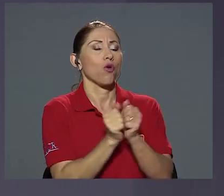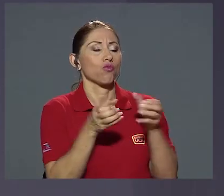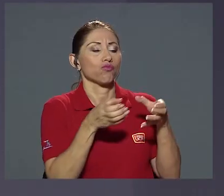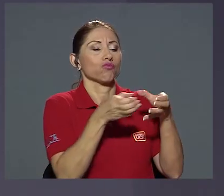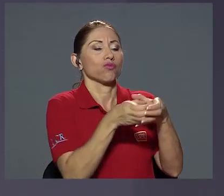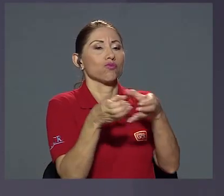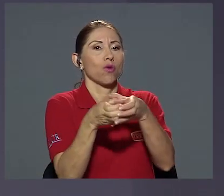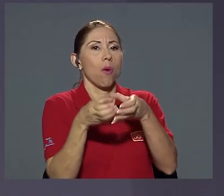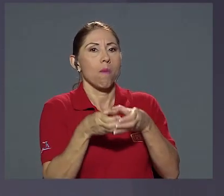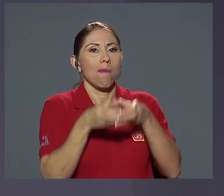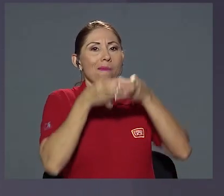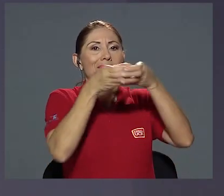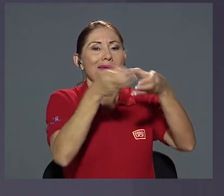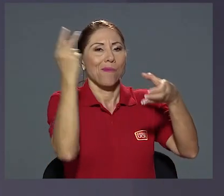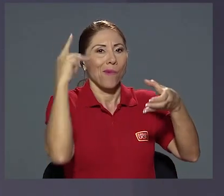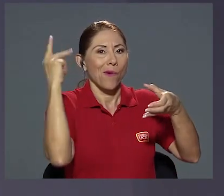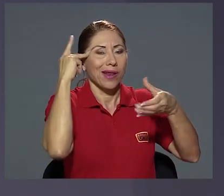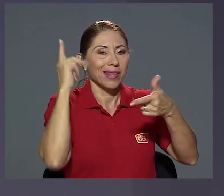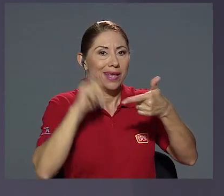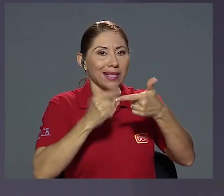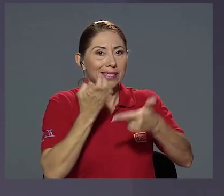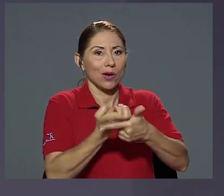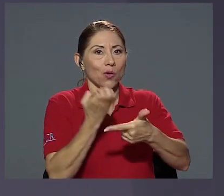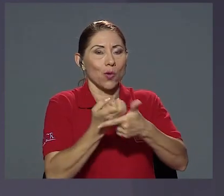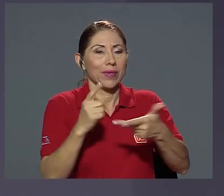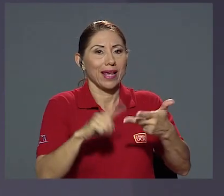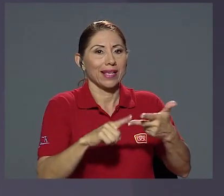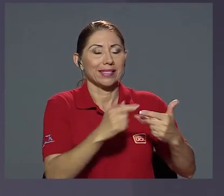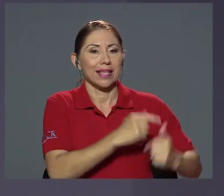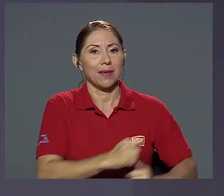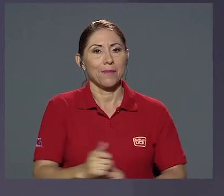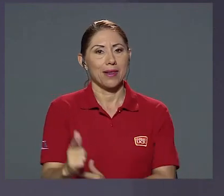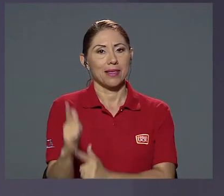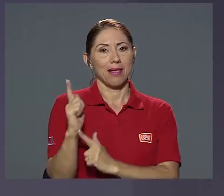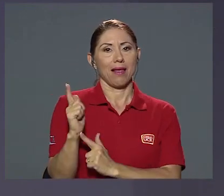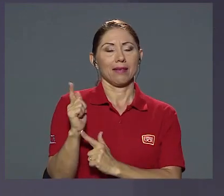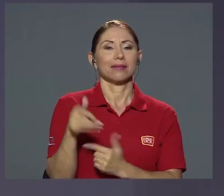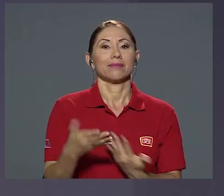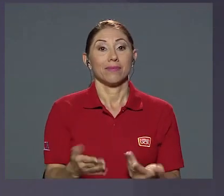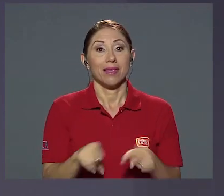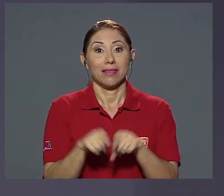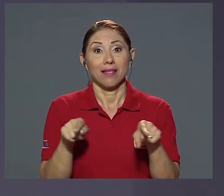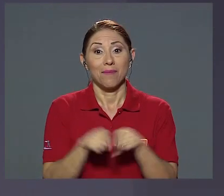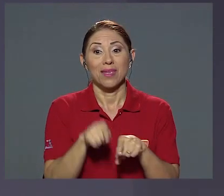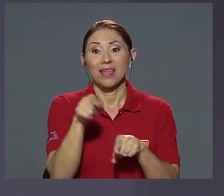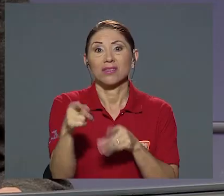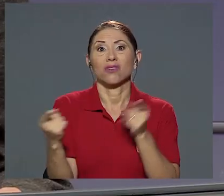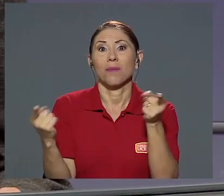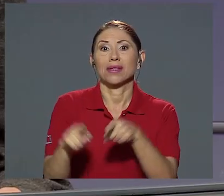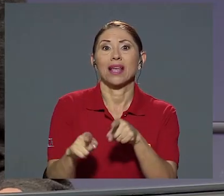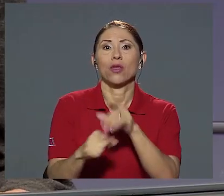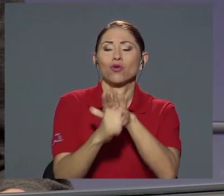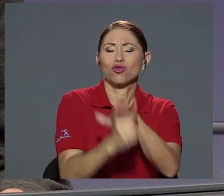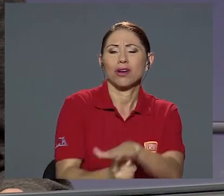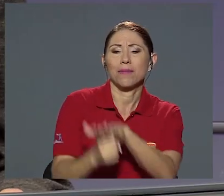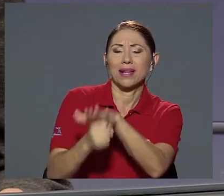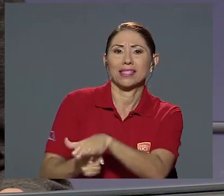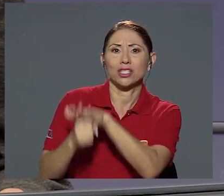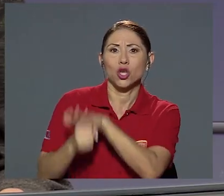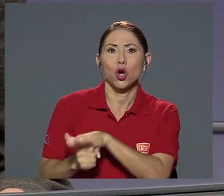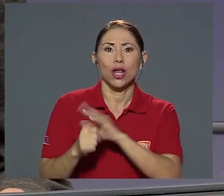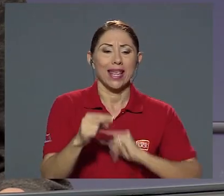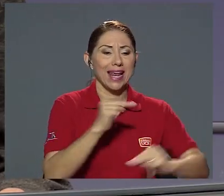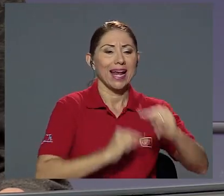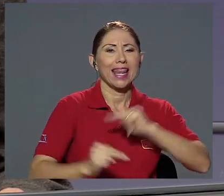élites políticas, las élites económicas y las élites militares, y ha tenido como instrumento la represión y el